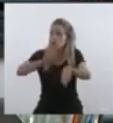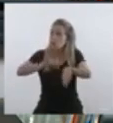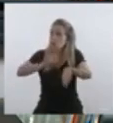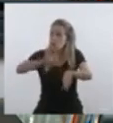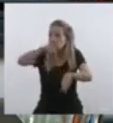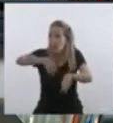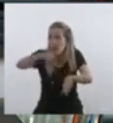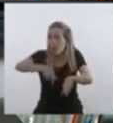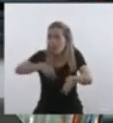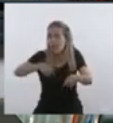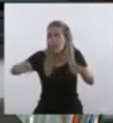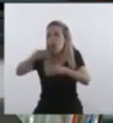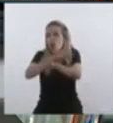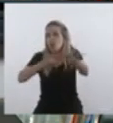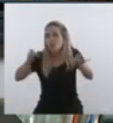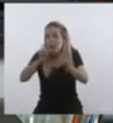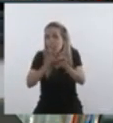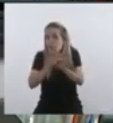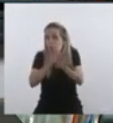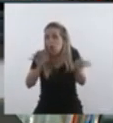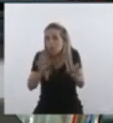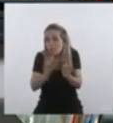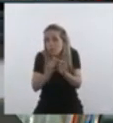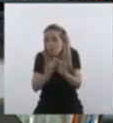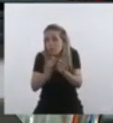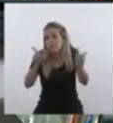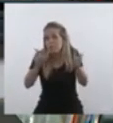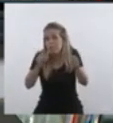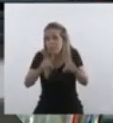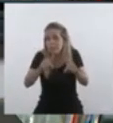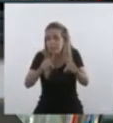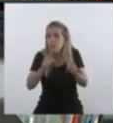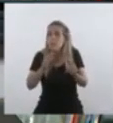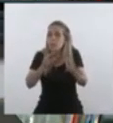el aumento de los contagios es sostenido.